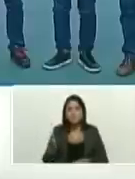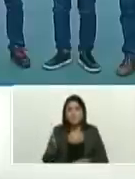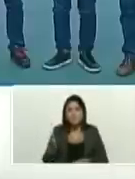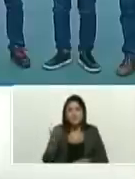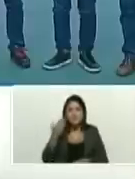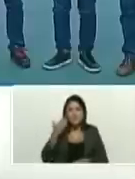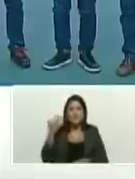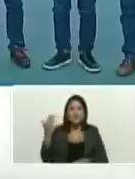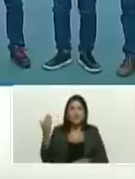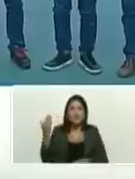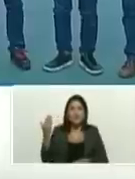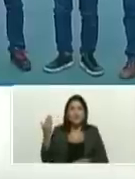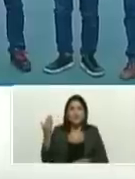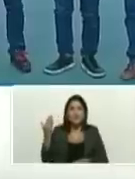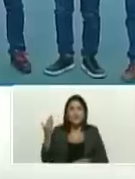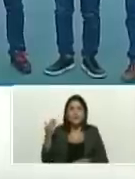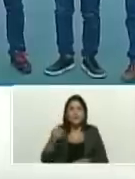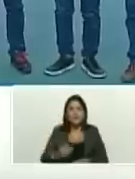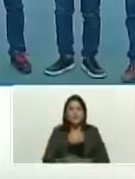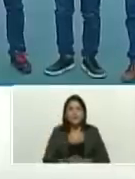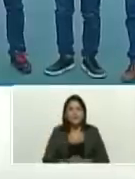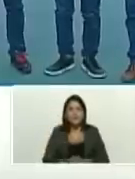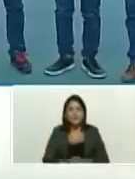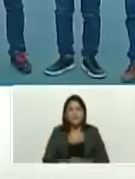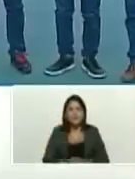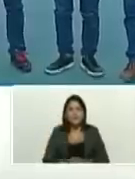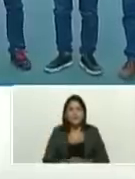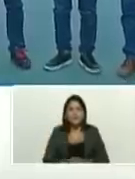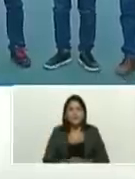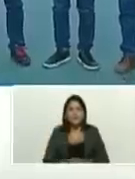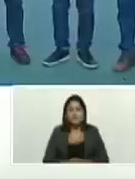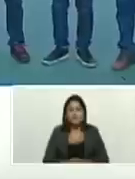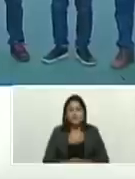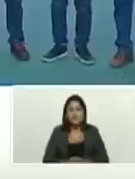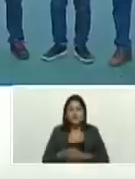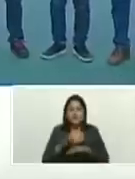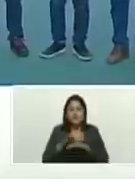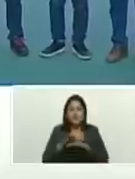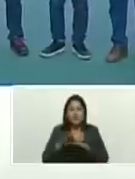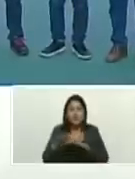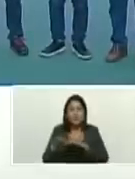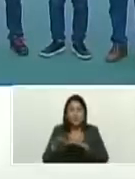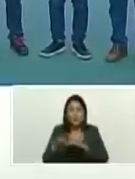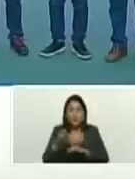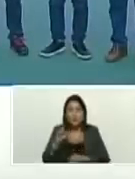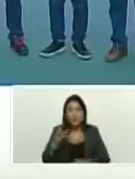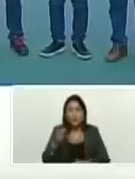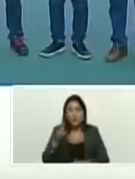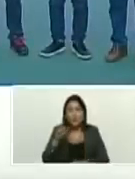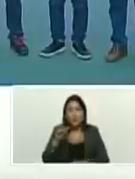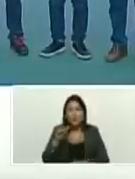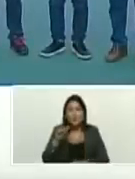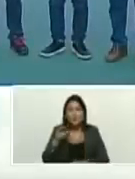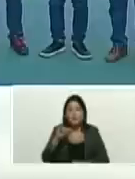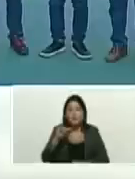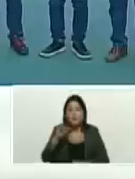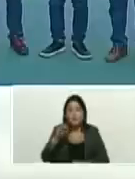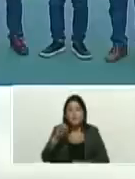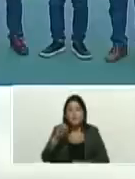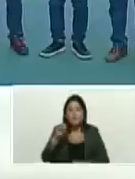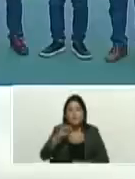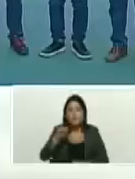Freddy Bernal. Allá está en el municipio Guásimos, en